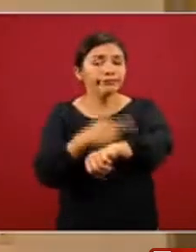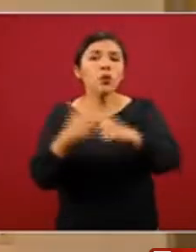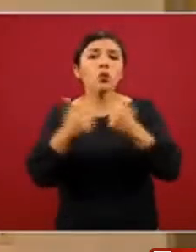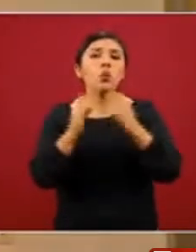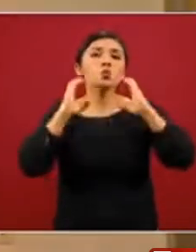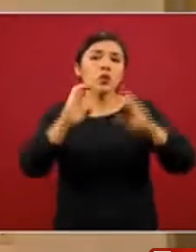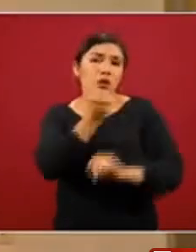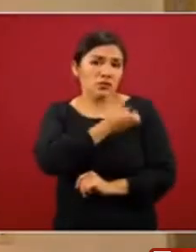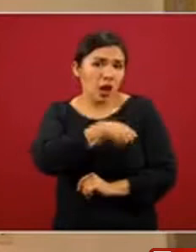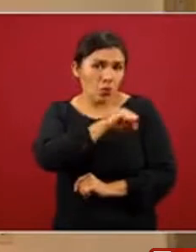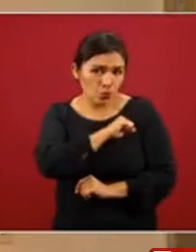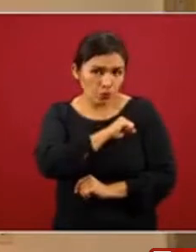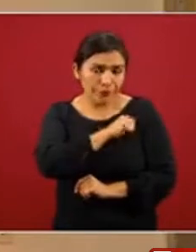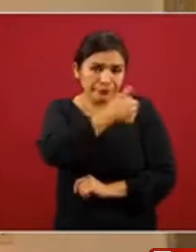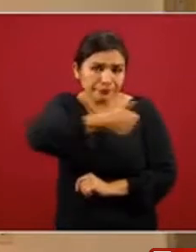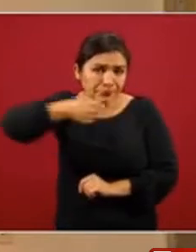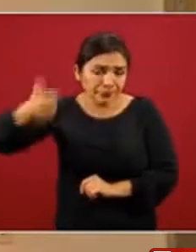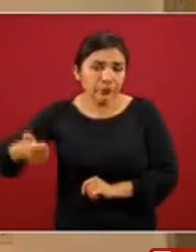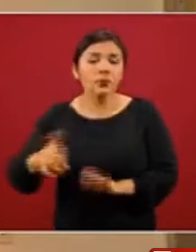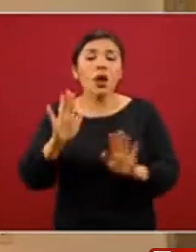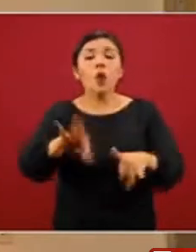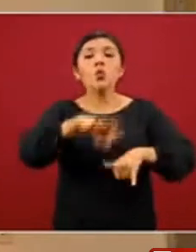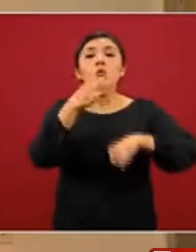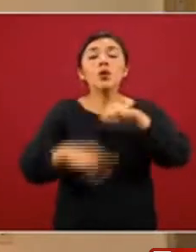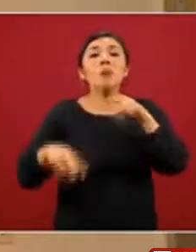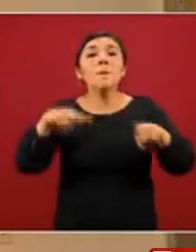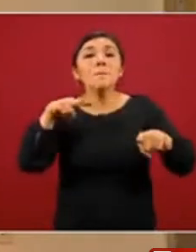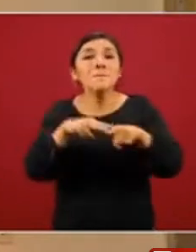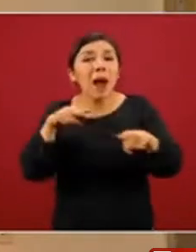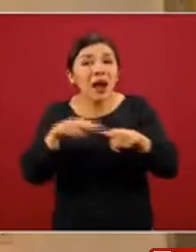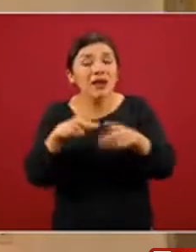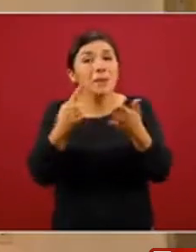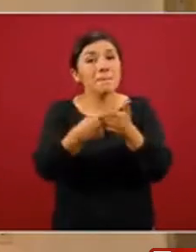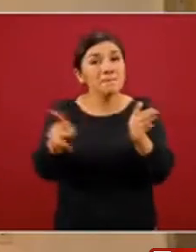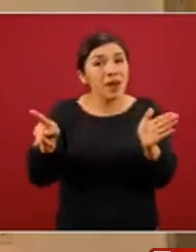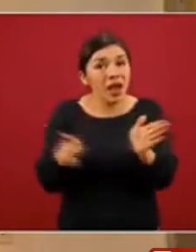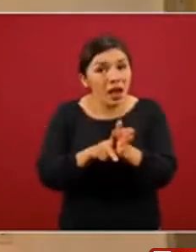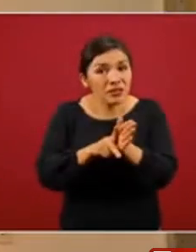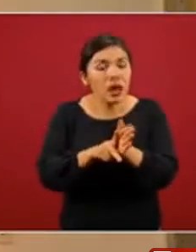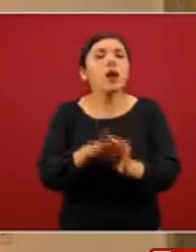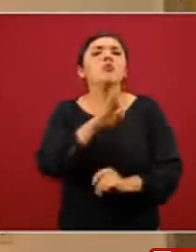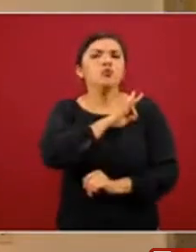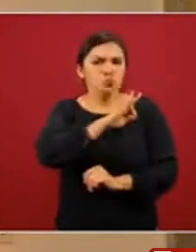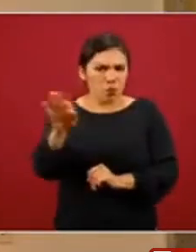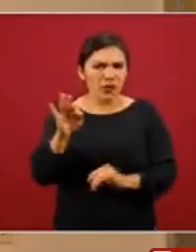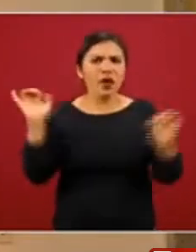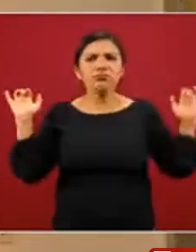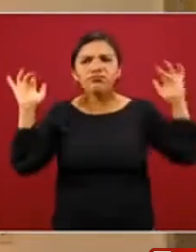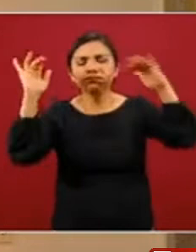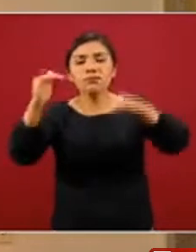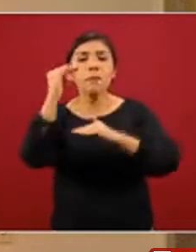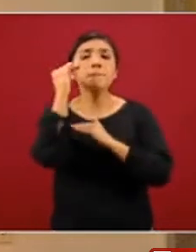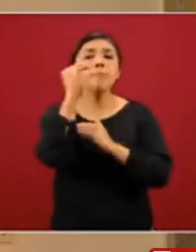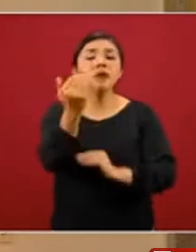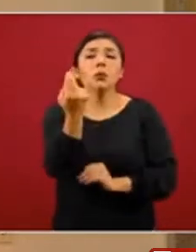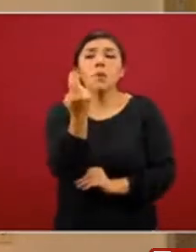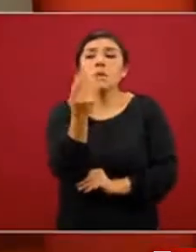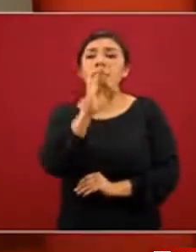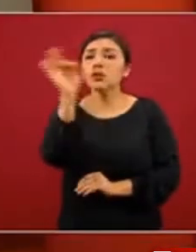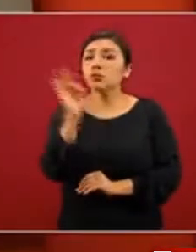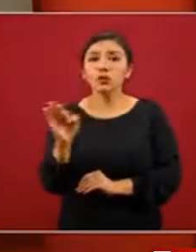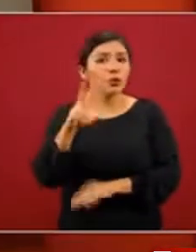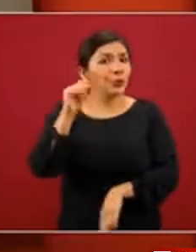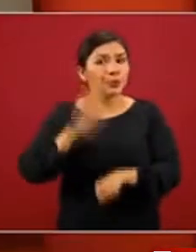sanitarias correspondientes. Y por último, los parques, las plazas, pueden tener un aforo de hasta un